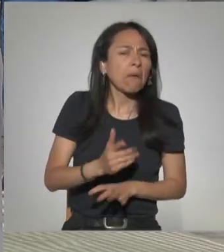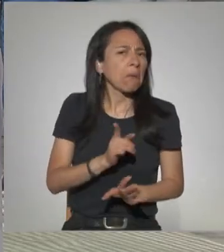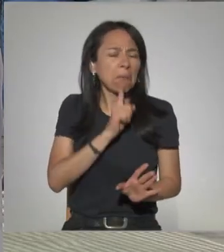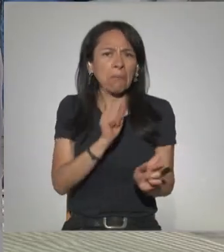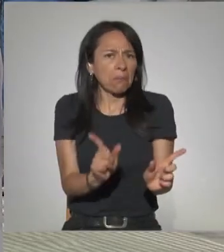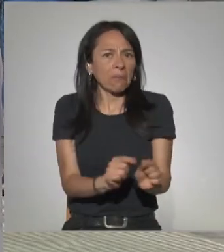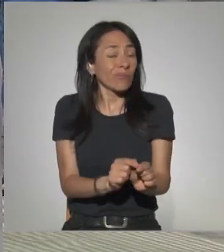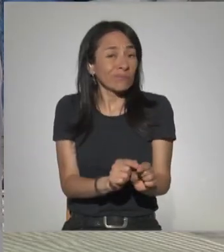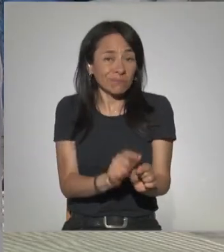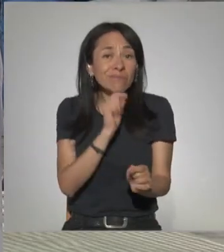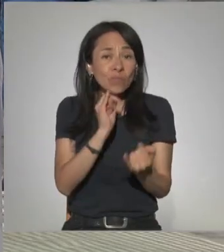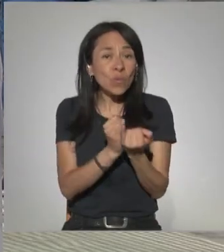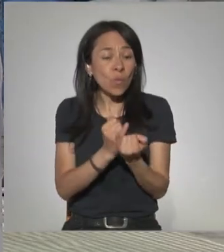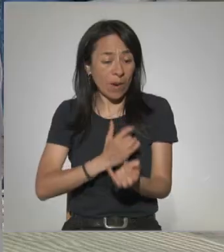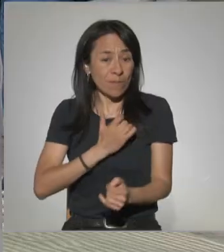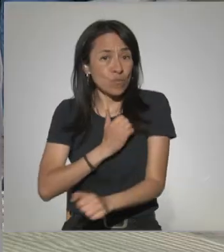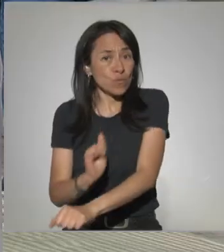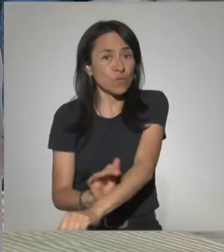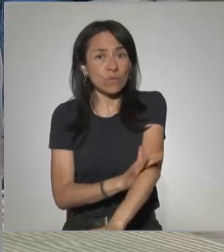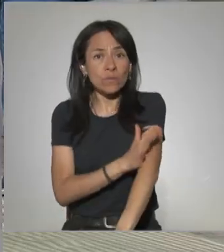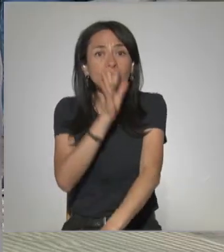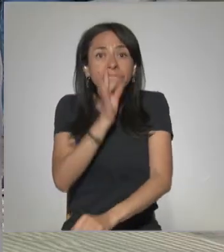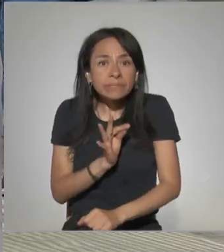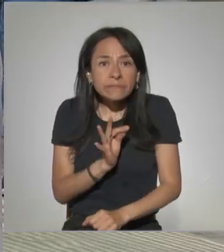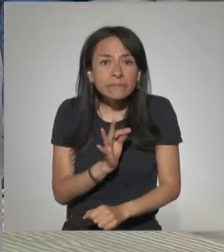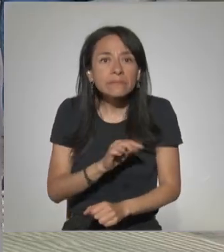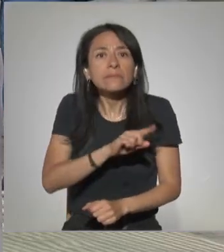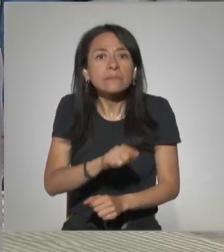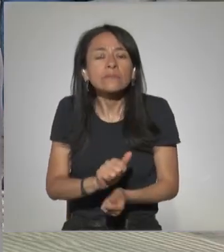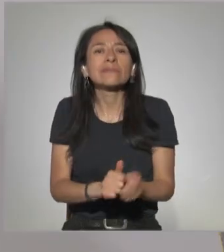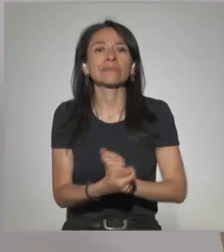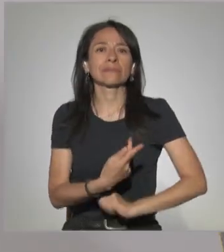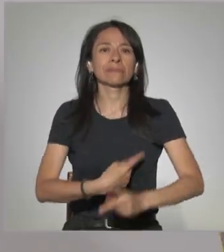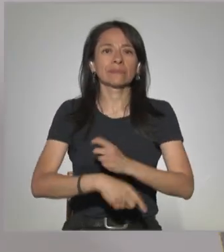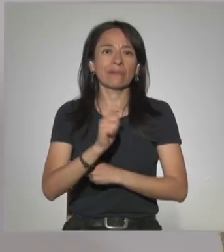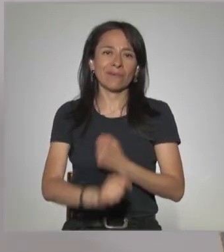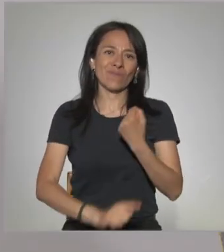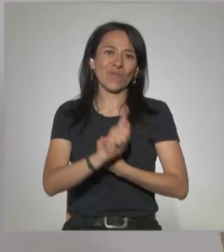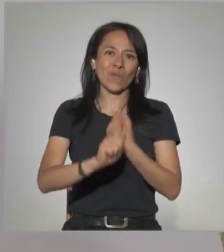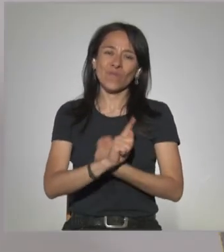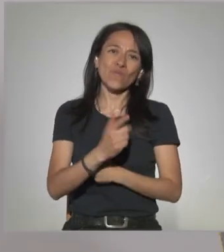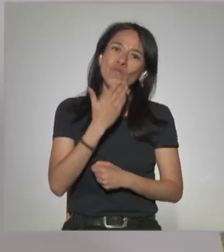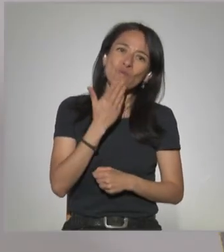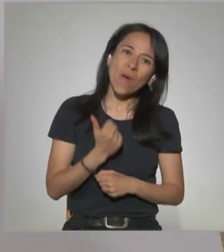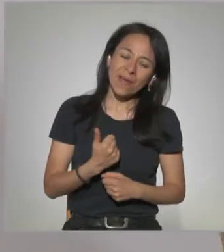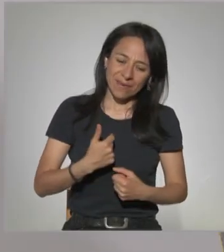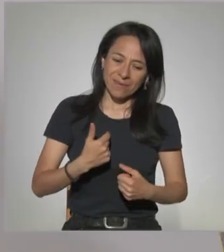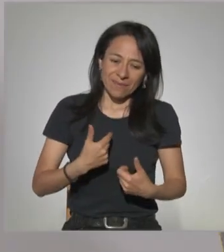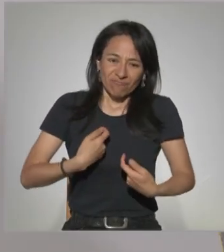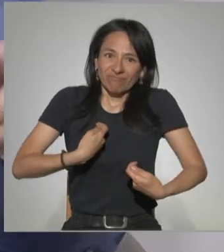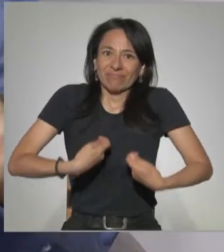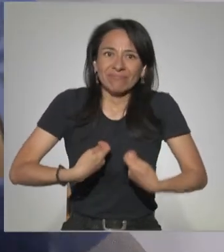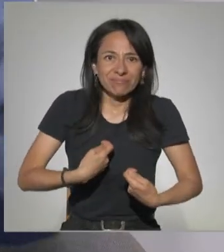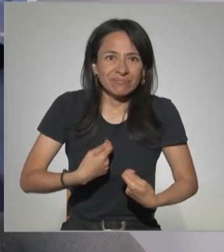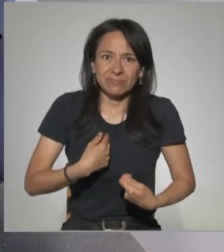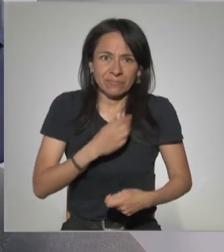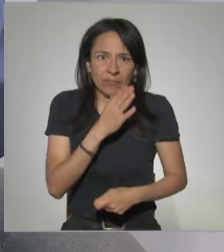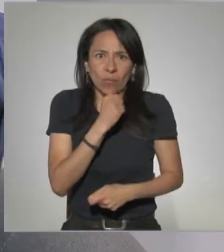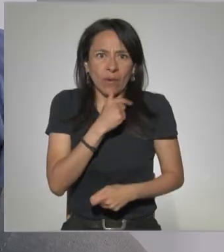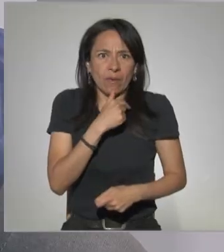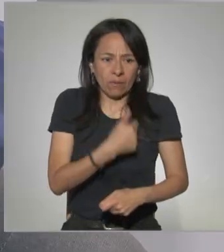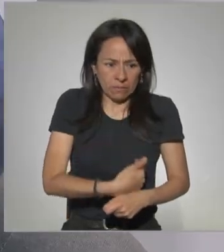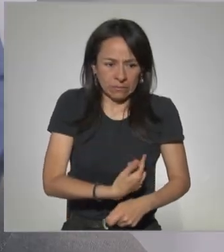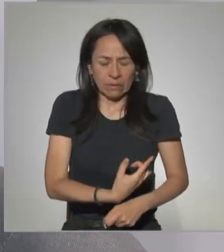sufren lo que podríamos llamar un efecto de desempoderamiento. O sea, yo no estoy pudiendo con esto, ¿no?